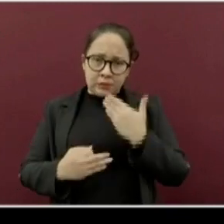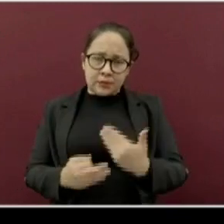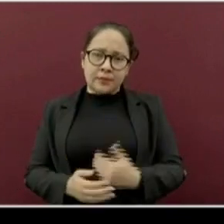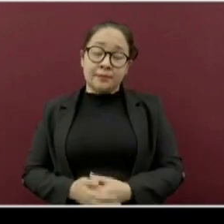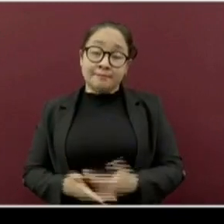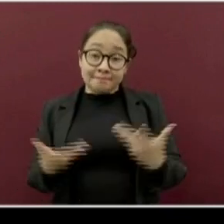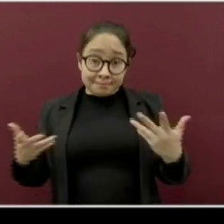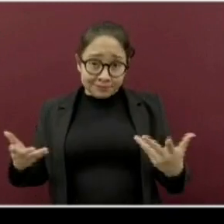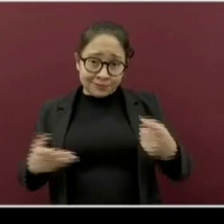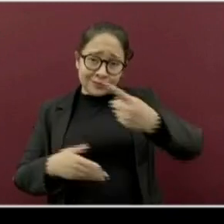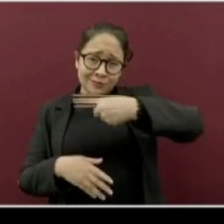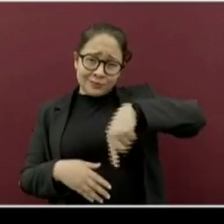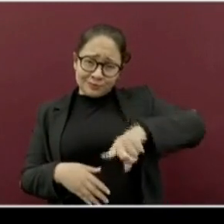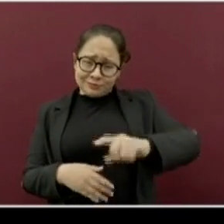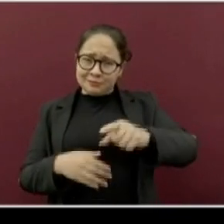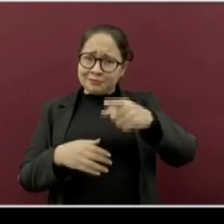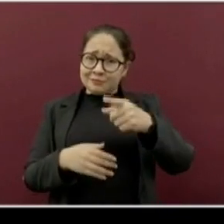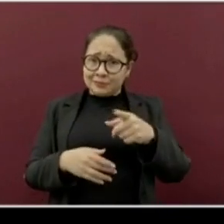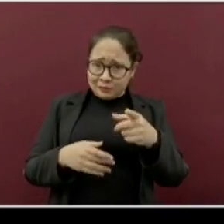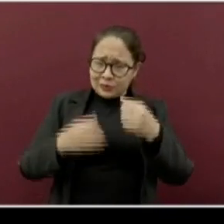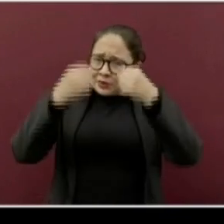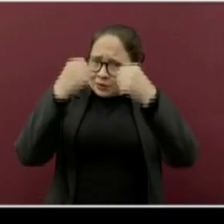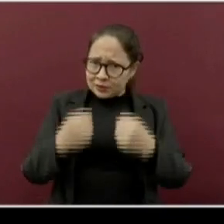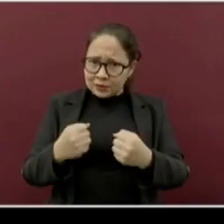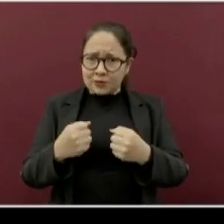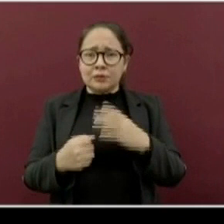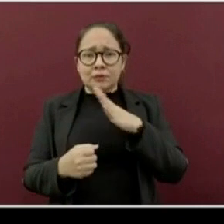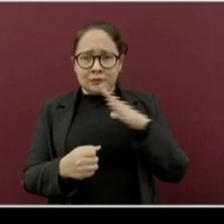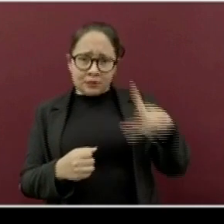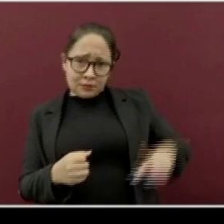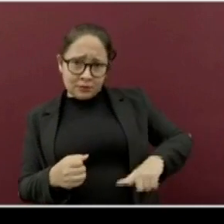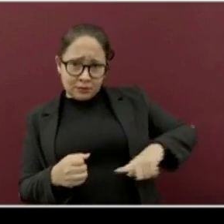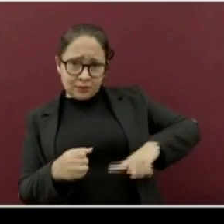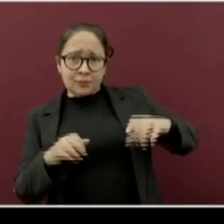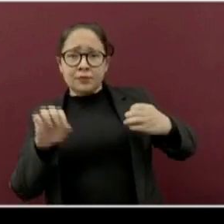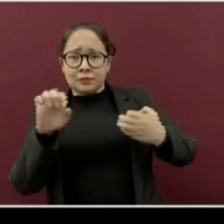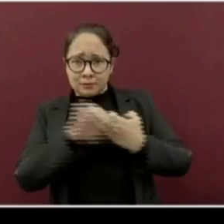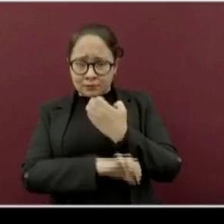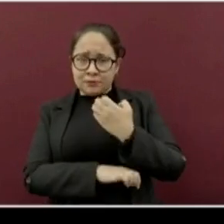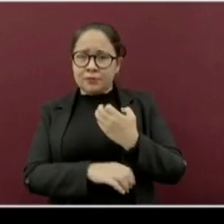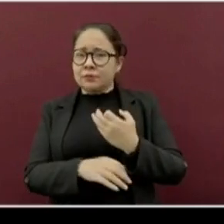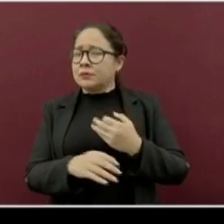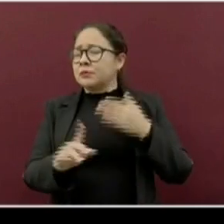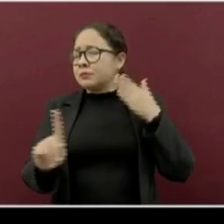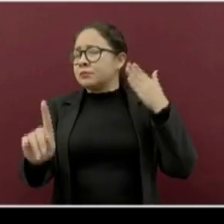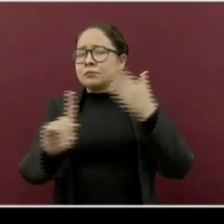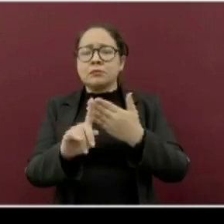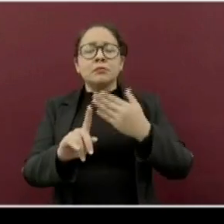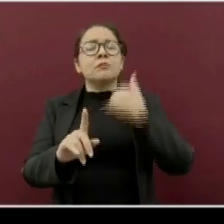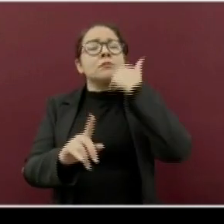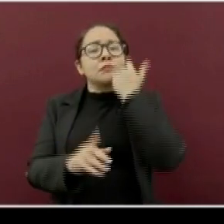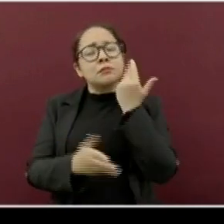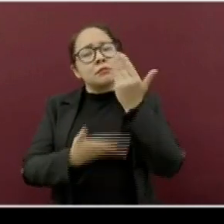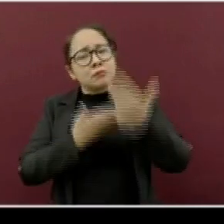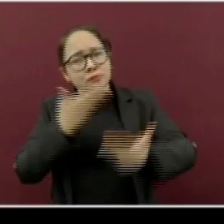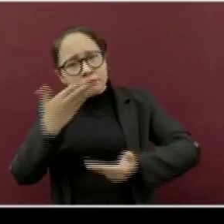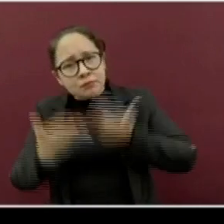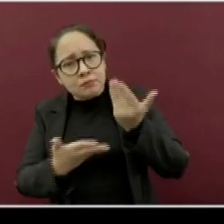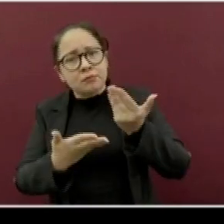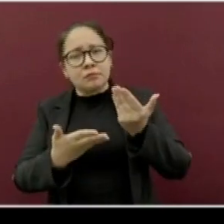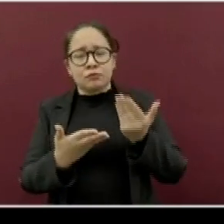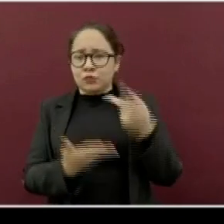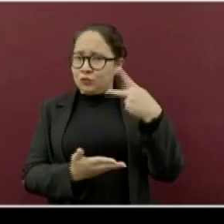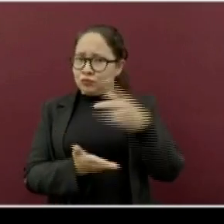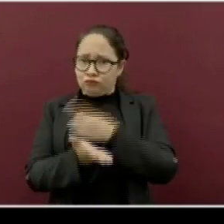Amigos periodistas, pueden estar seguros que este gobierno estatal tiene toda la intención de brindarles lo que